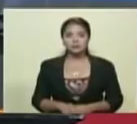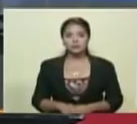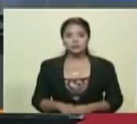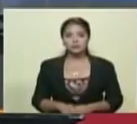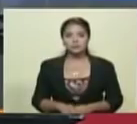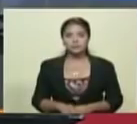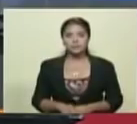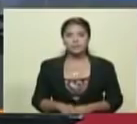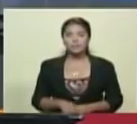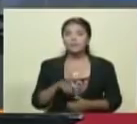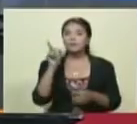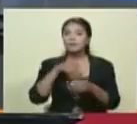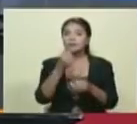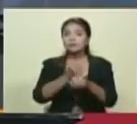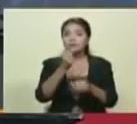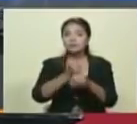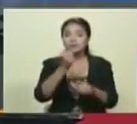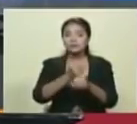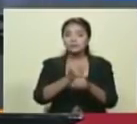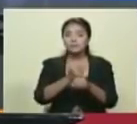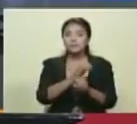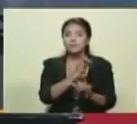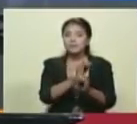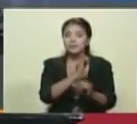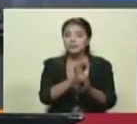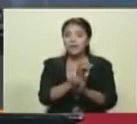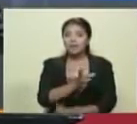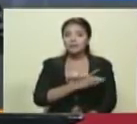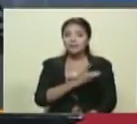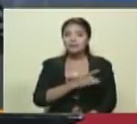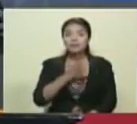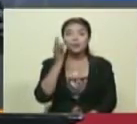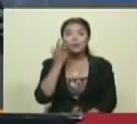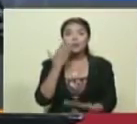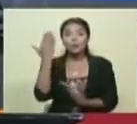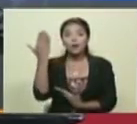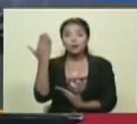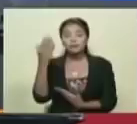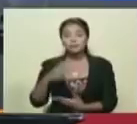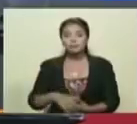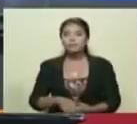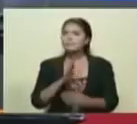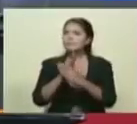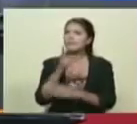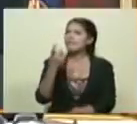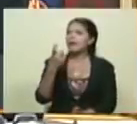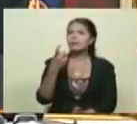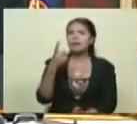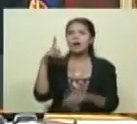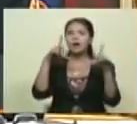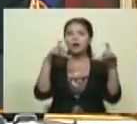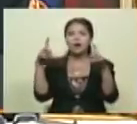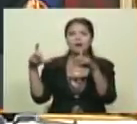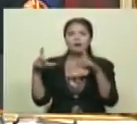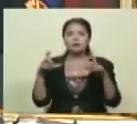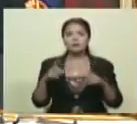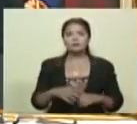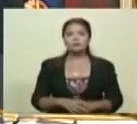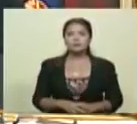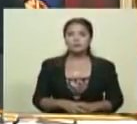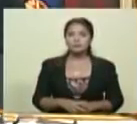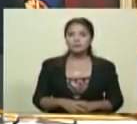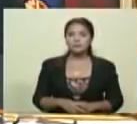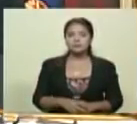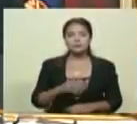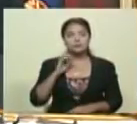medio digital El Desconcierto desde Chile. Francisca Quiroga, adelante. Mira, no hemos visto imágenes de las embajadas, ¿vale?